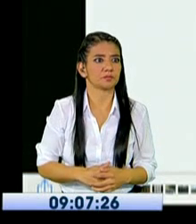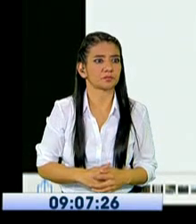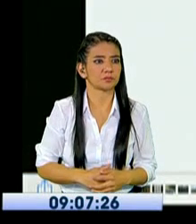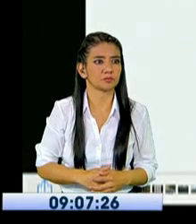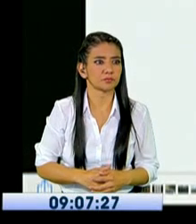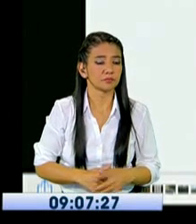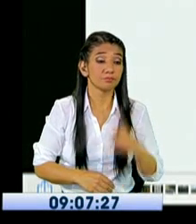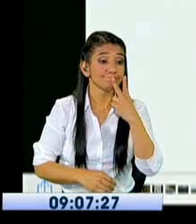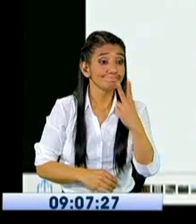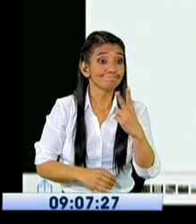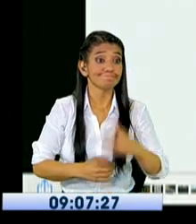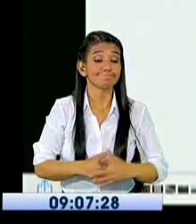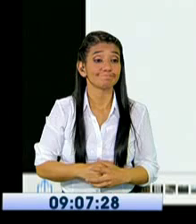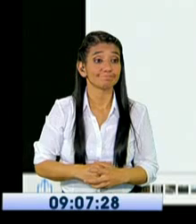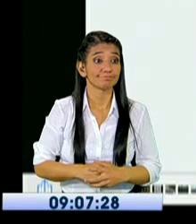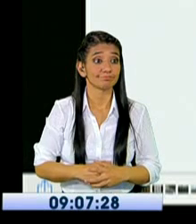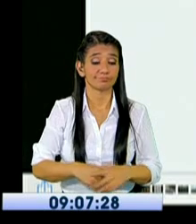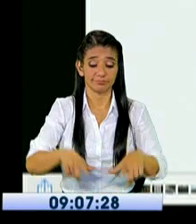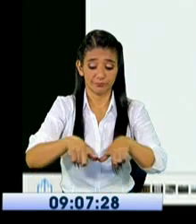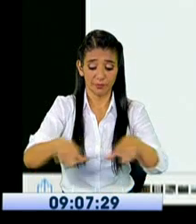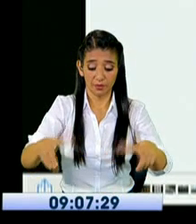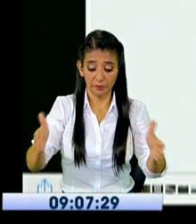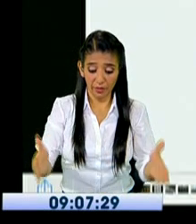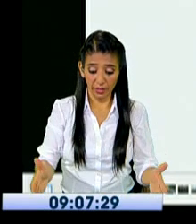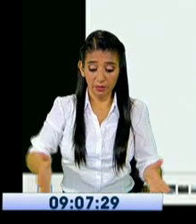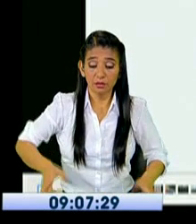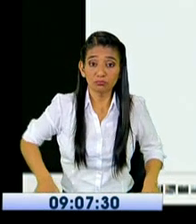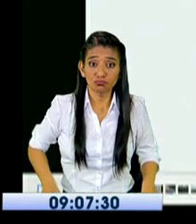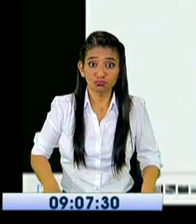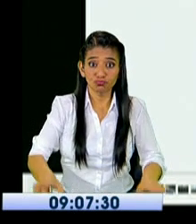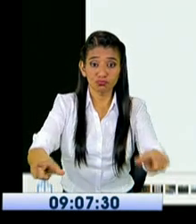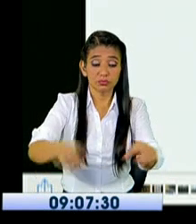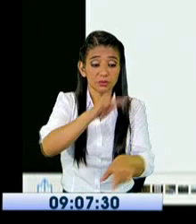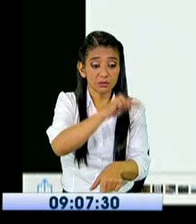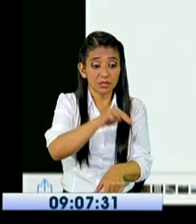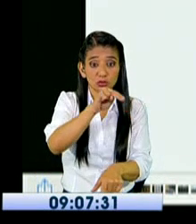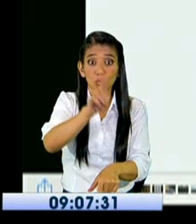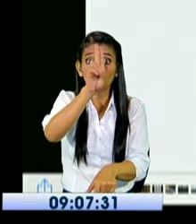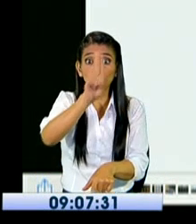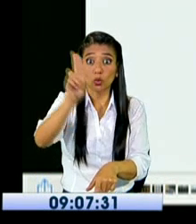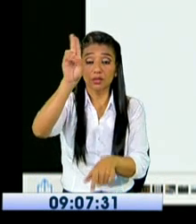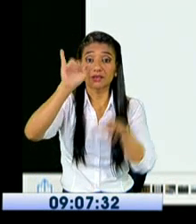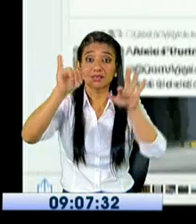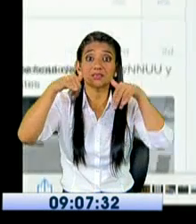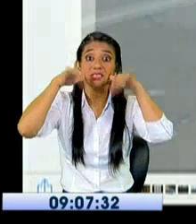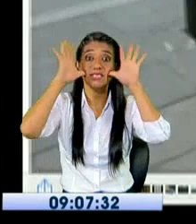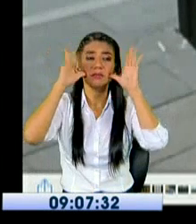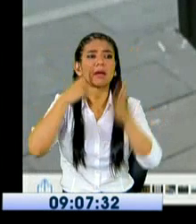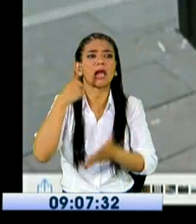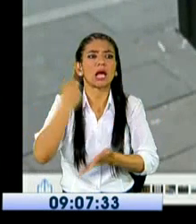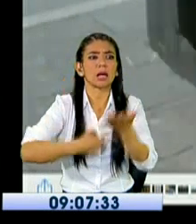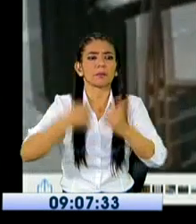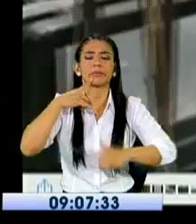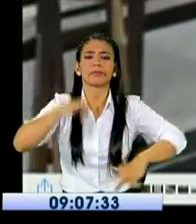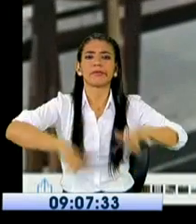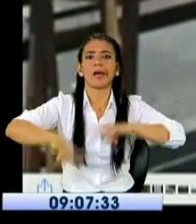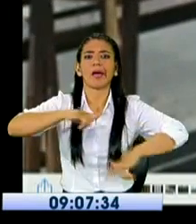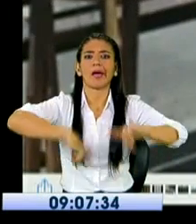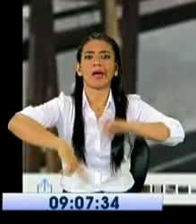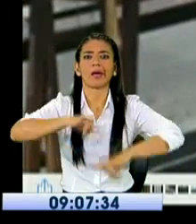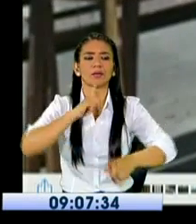aquí, miren nomás. Las bancas de la Boulevard de Naciones Unidas de 6 de diciembre sirven para los vendedores ambulantes. Ahí